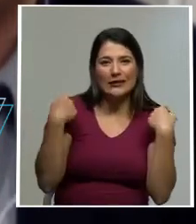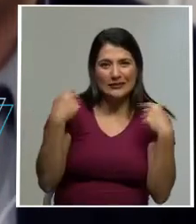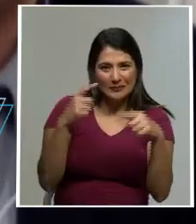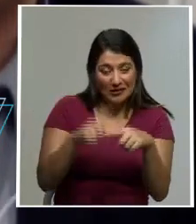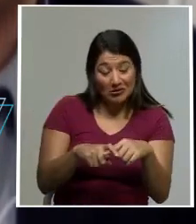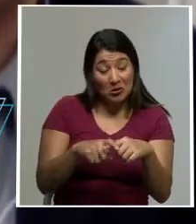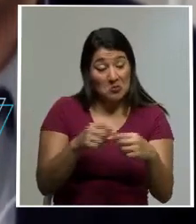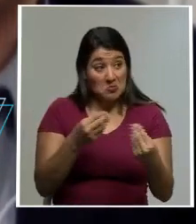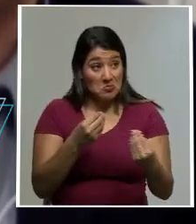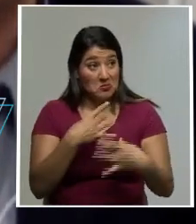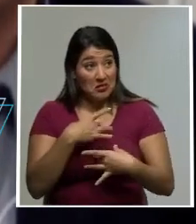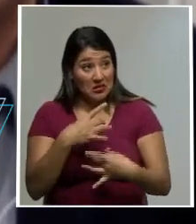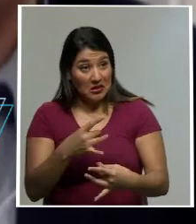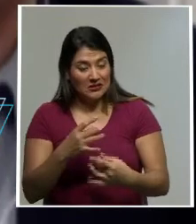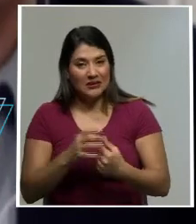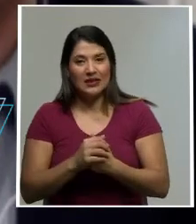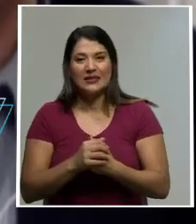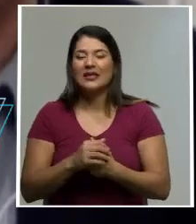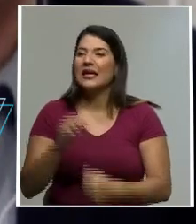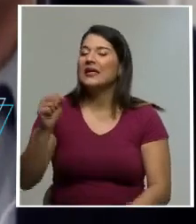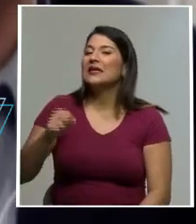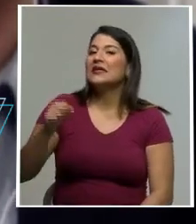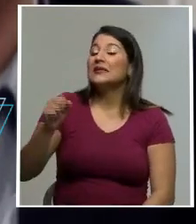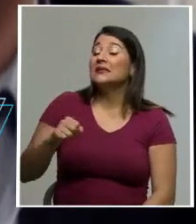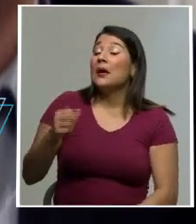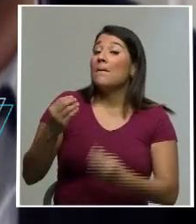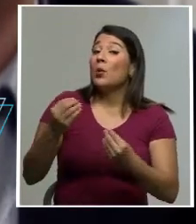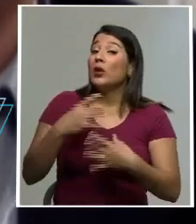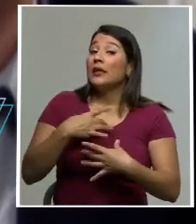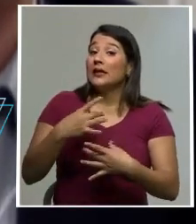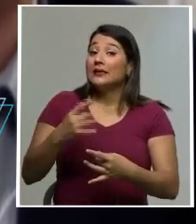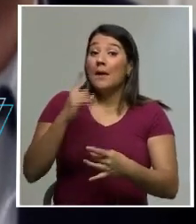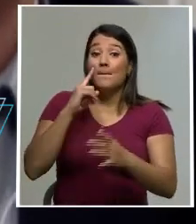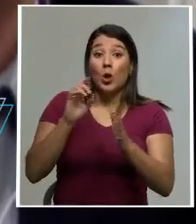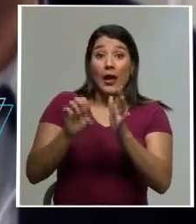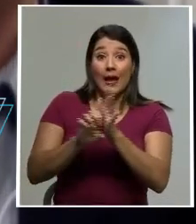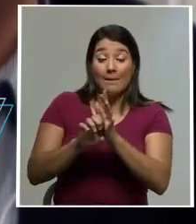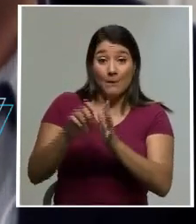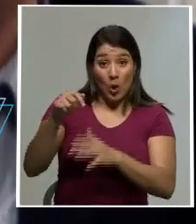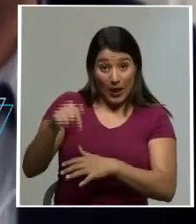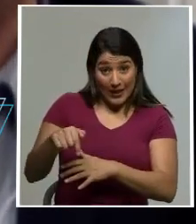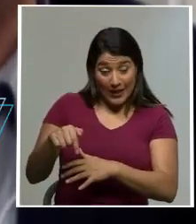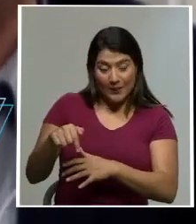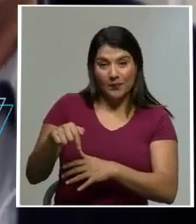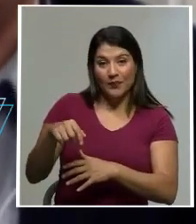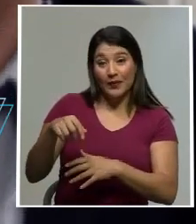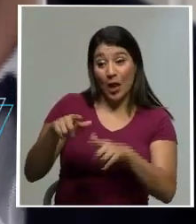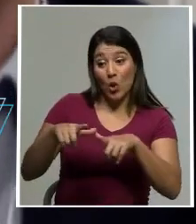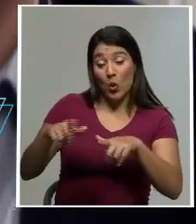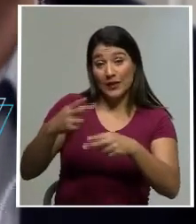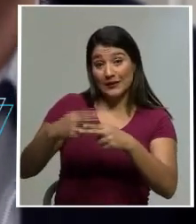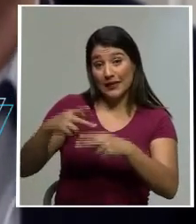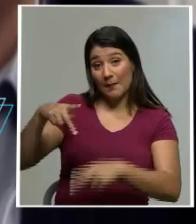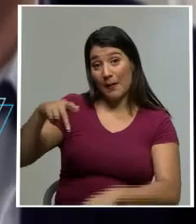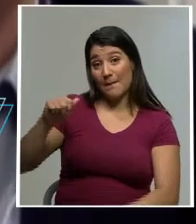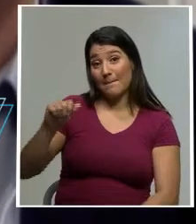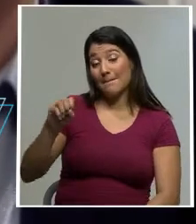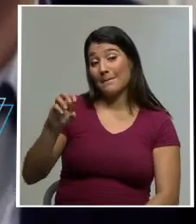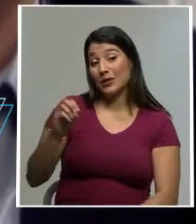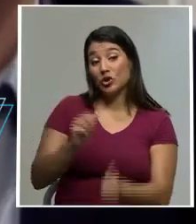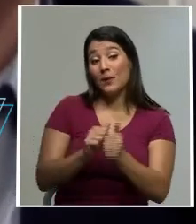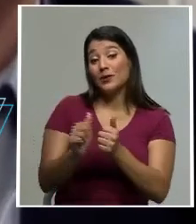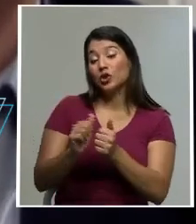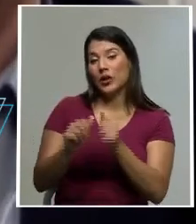interesante. Sí, es muy interesante. Por ejemplo, acá en El Paso, la lengua mayoritaria,